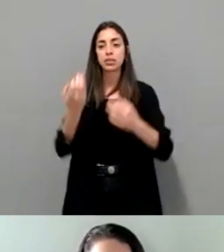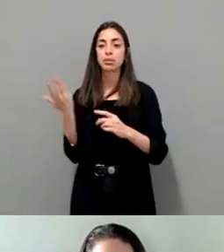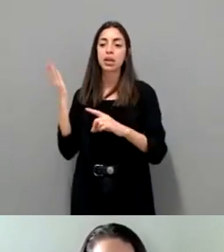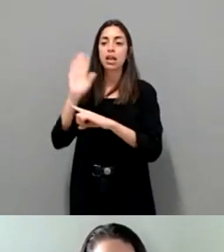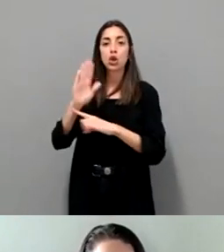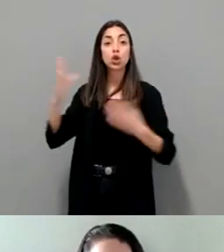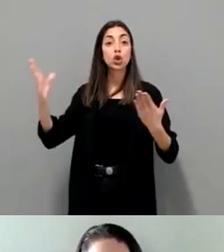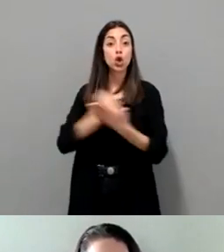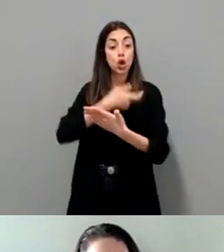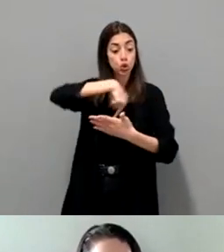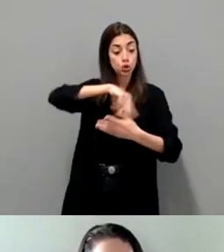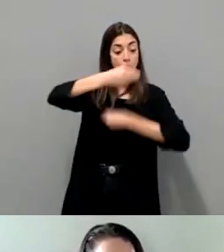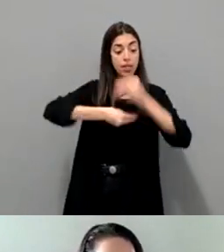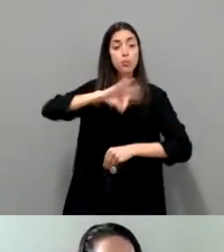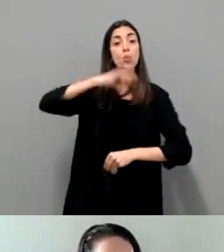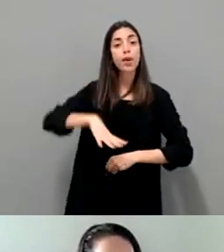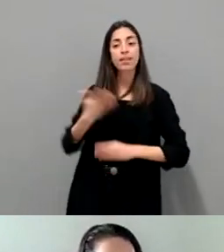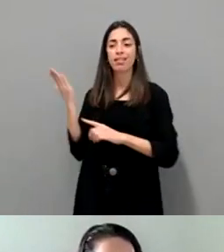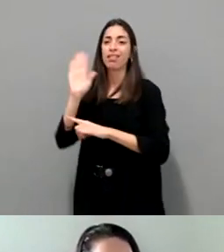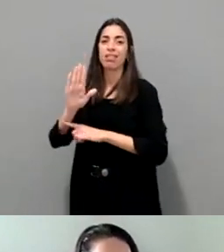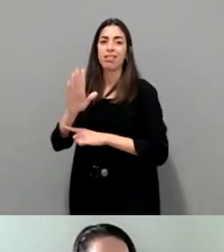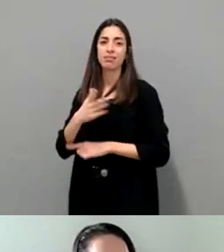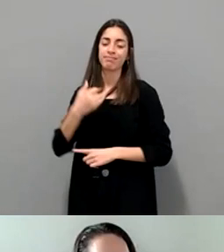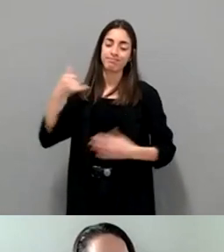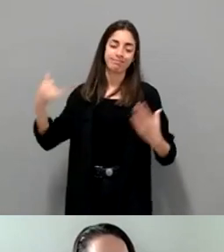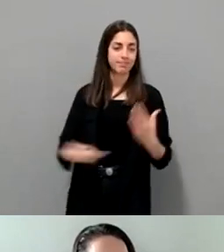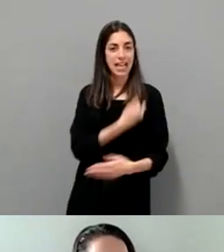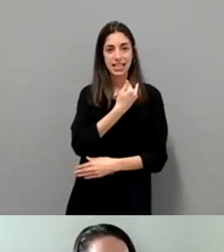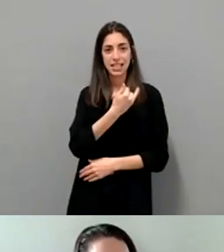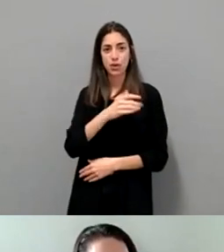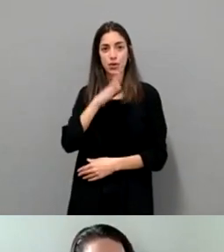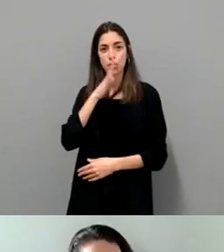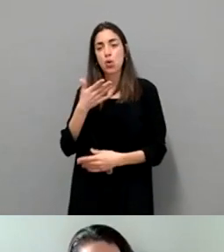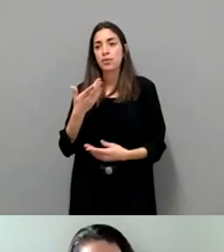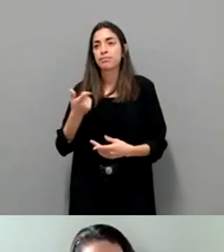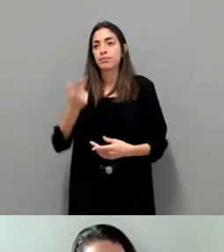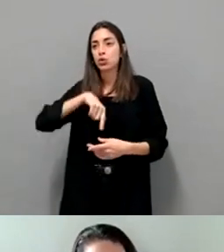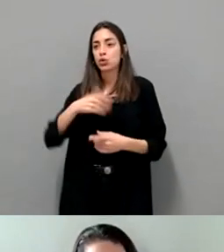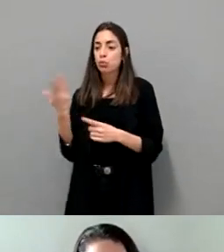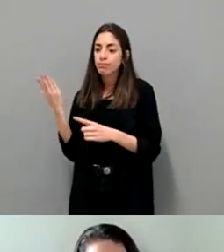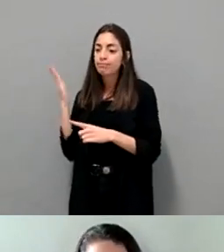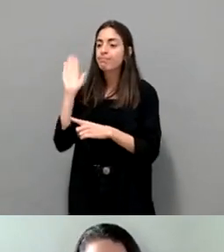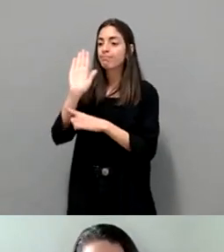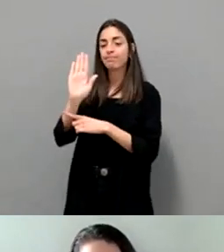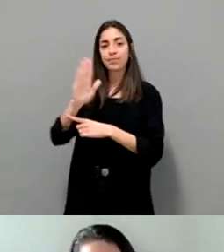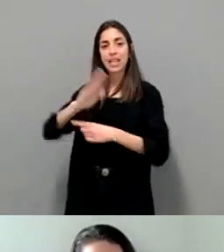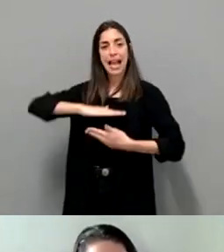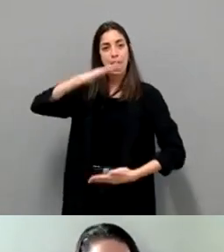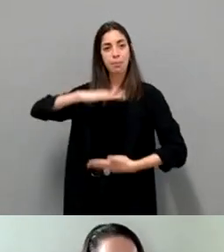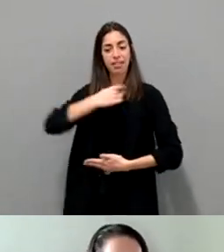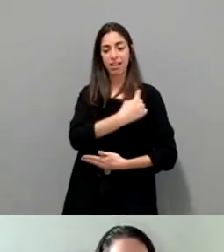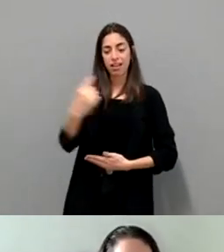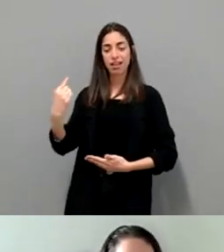podemos hacer. Esa idea de tener que demostrar constantemente las capacidades, ¿no?